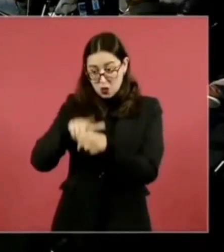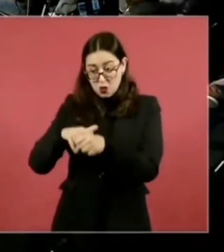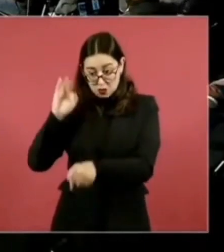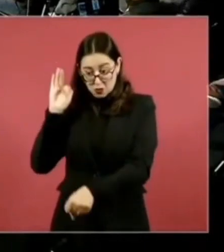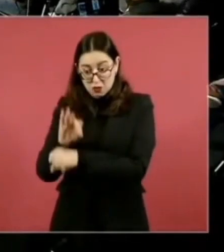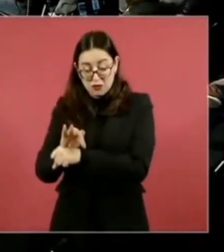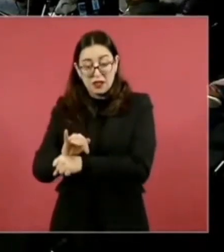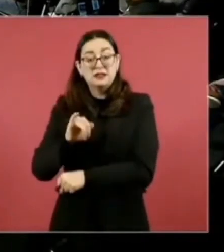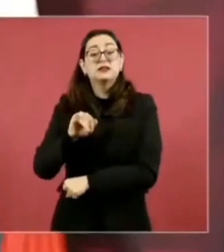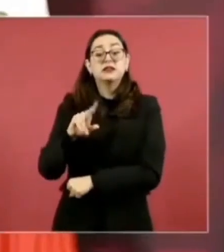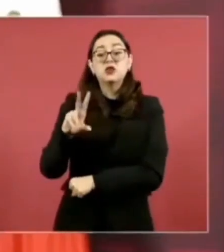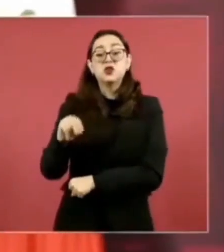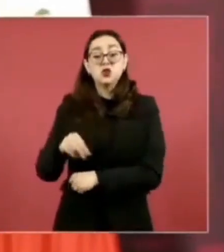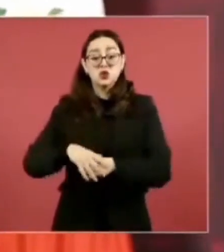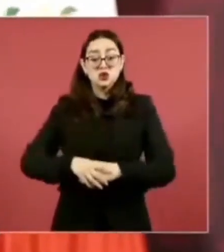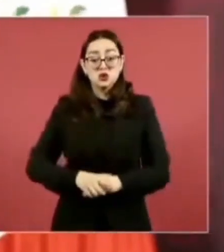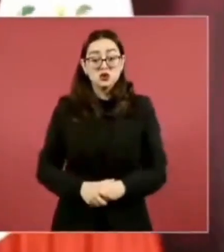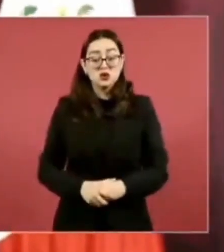para los que se creen, ¿no?,